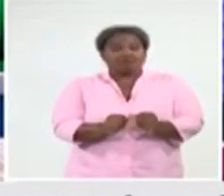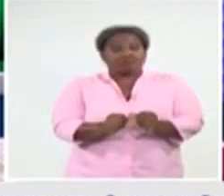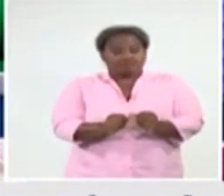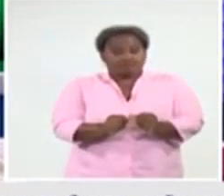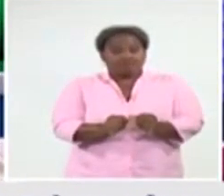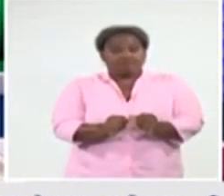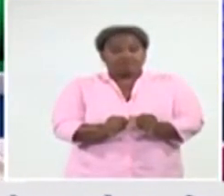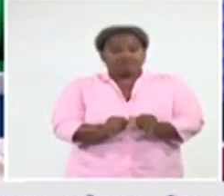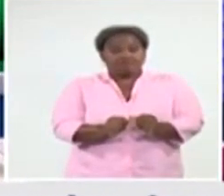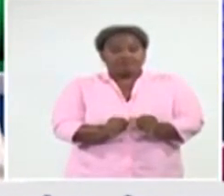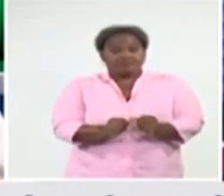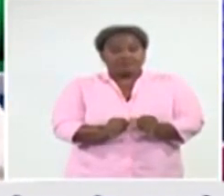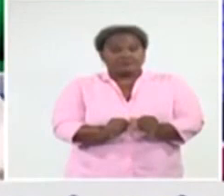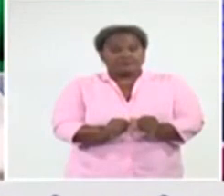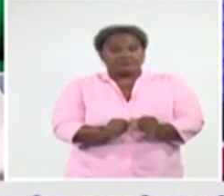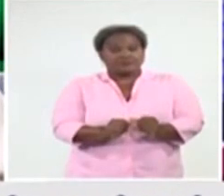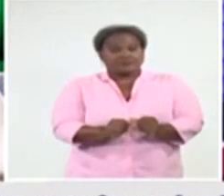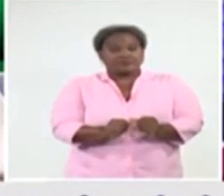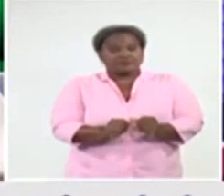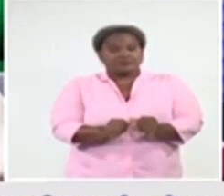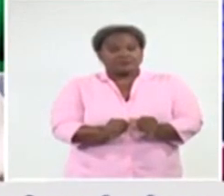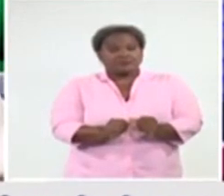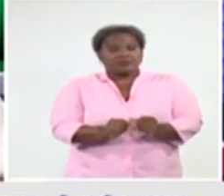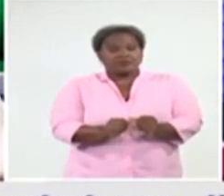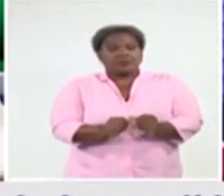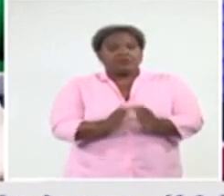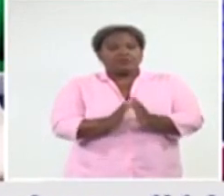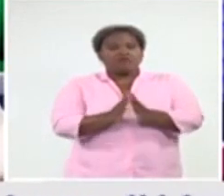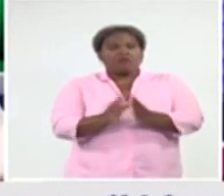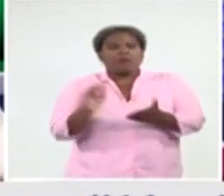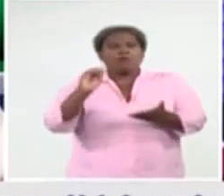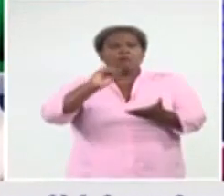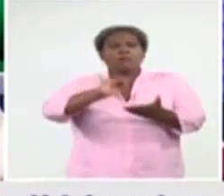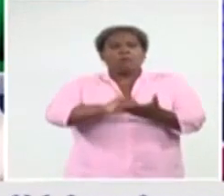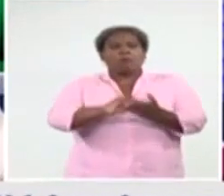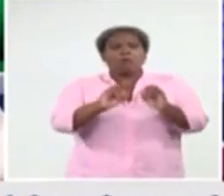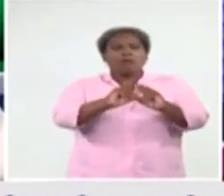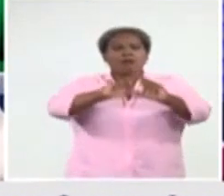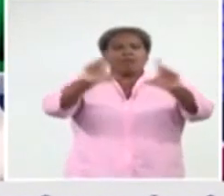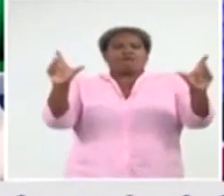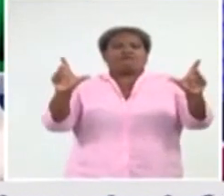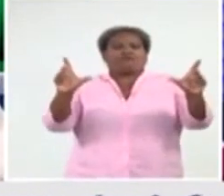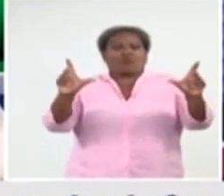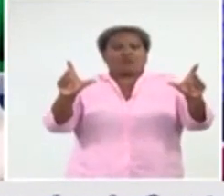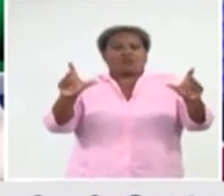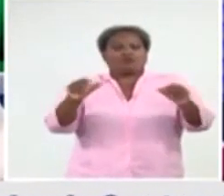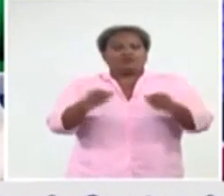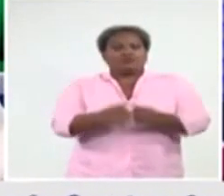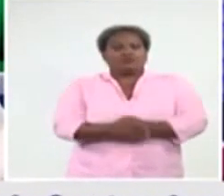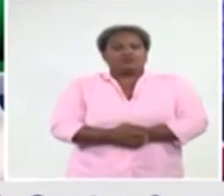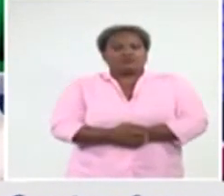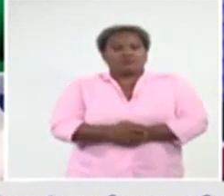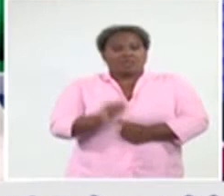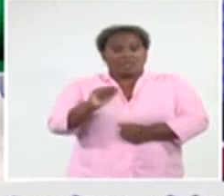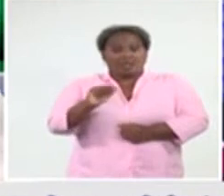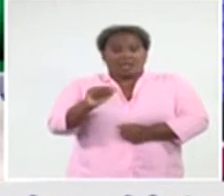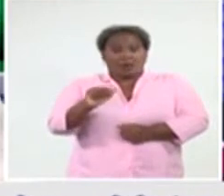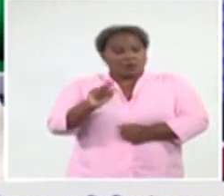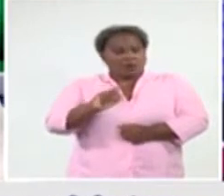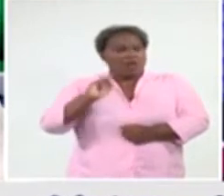quieres, ponme la pantalla, la que viene ahora, no, la otra, la que